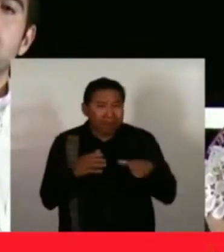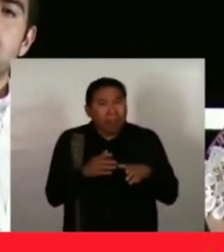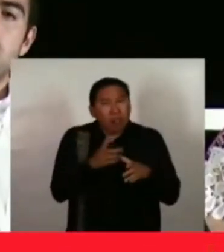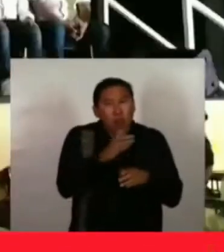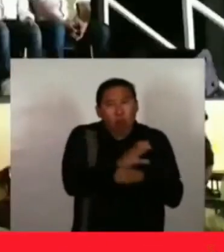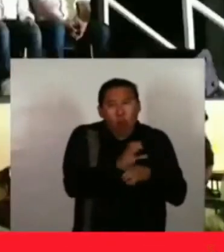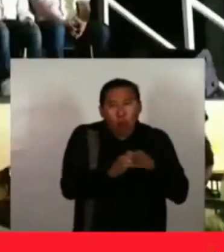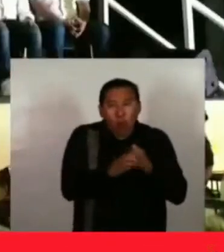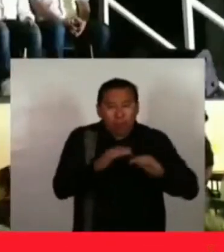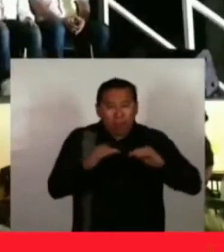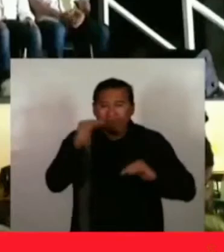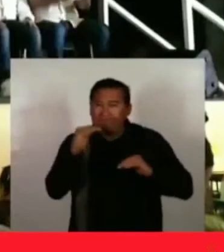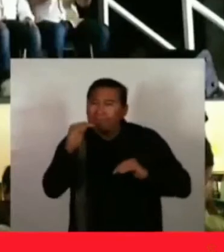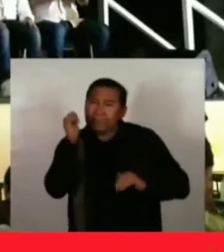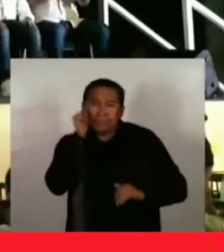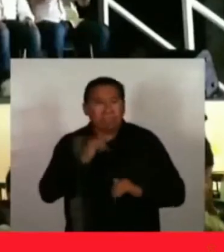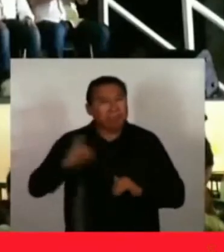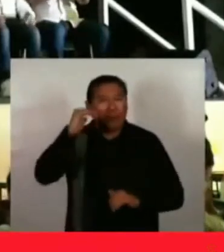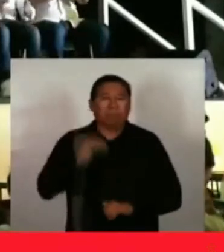parece?